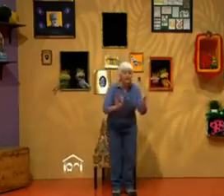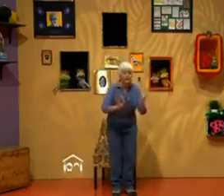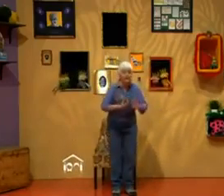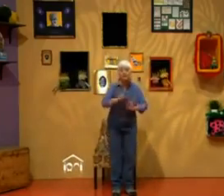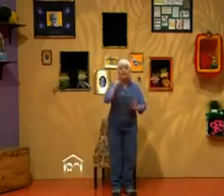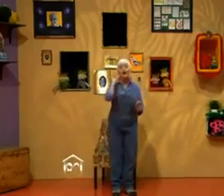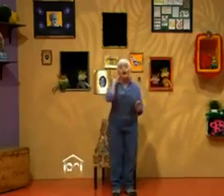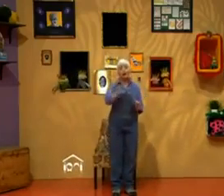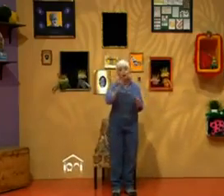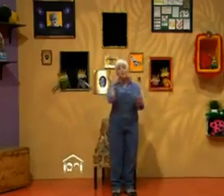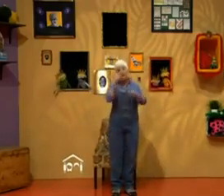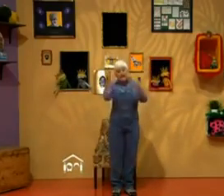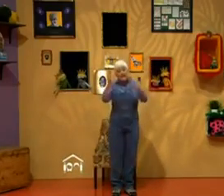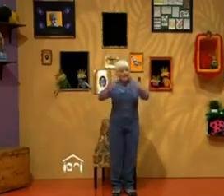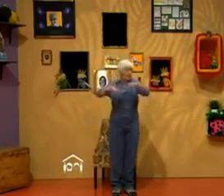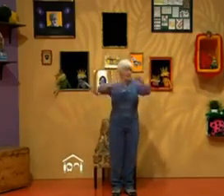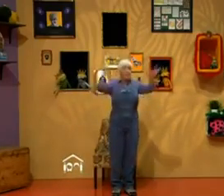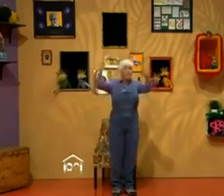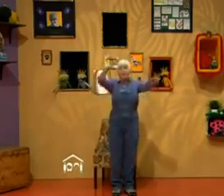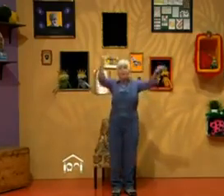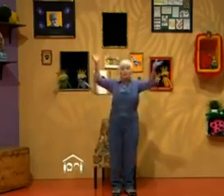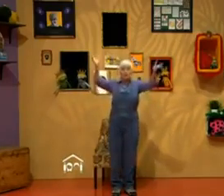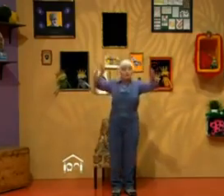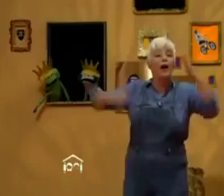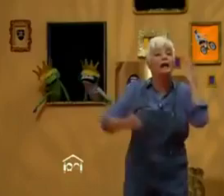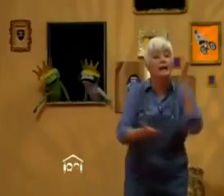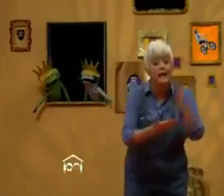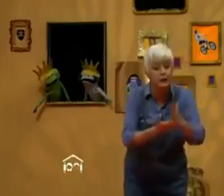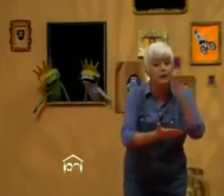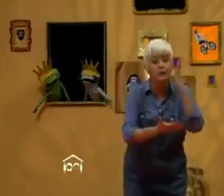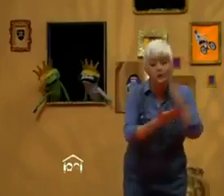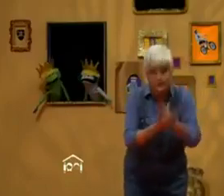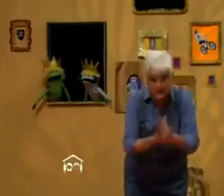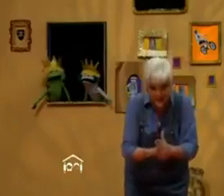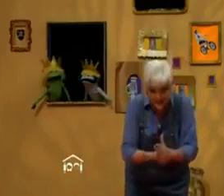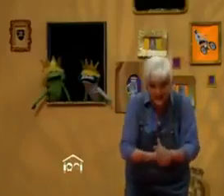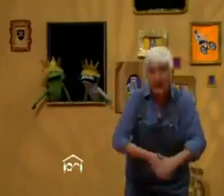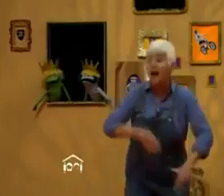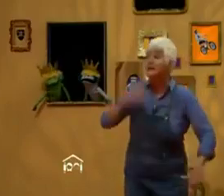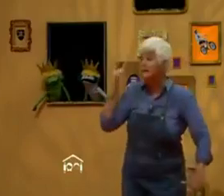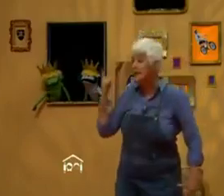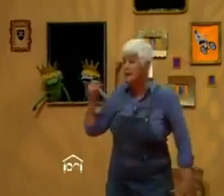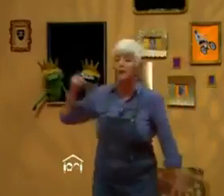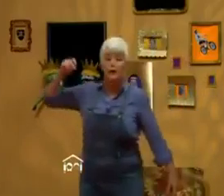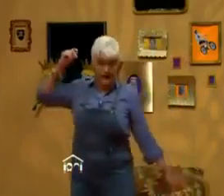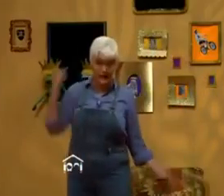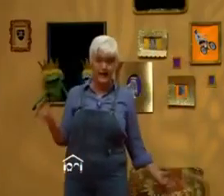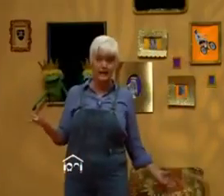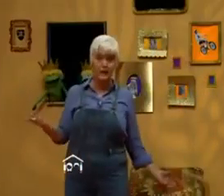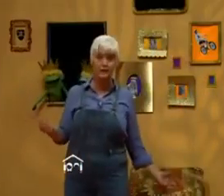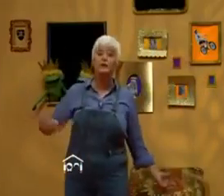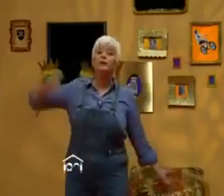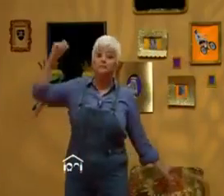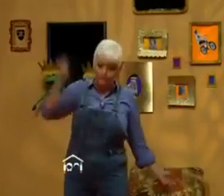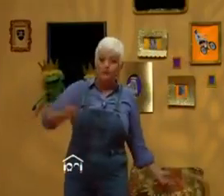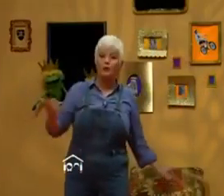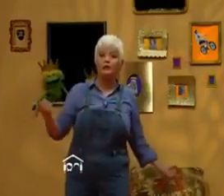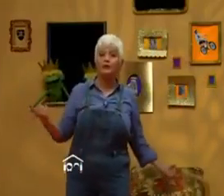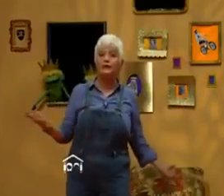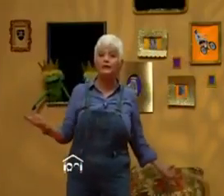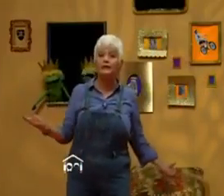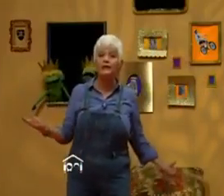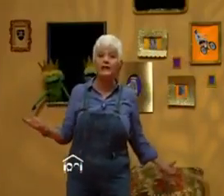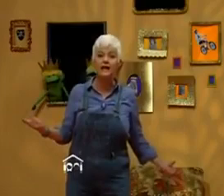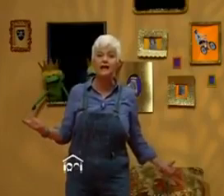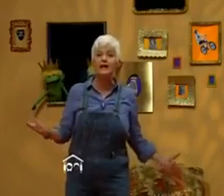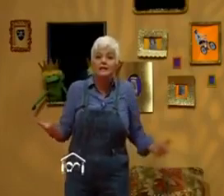que no hay que hacer es automedicarse o pedir consejo. Hay que ir con un especialista. Así que dijo el rey León, lo